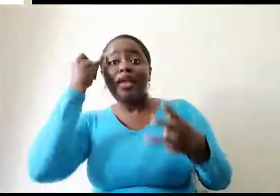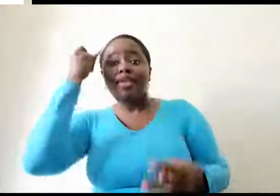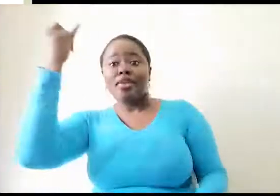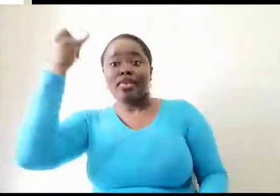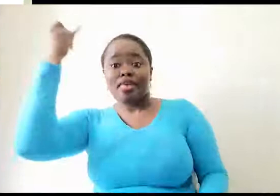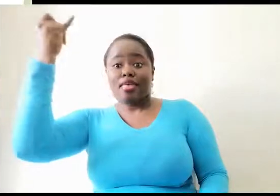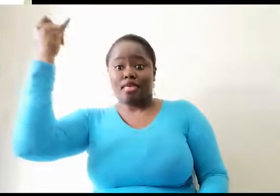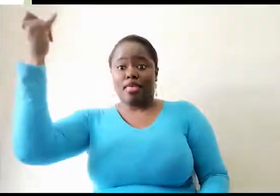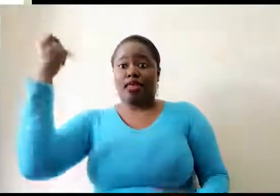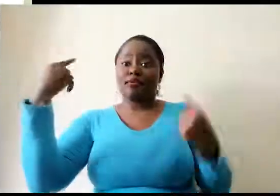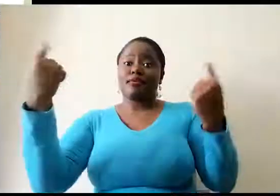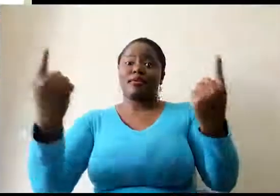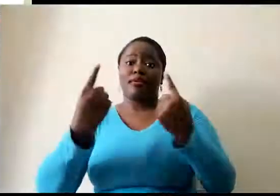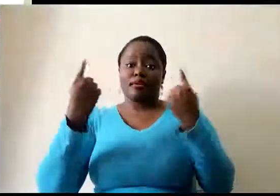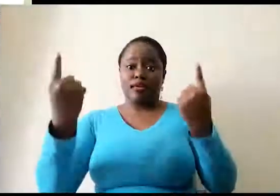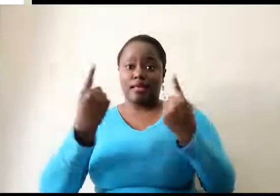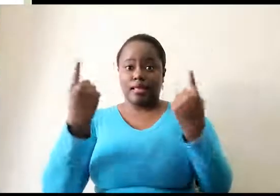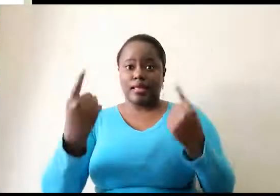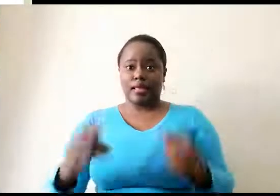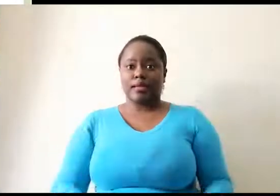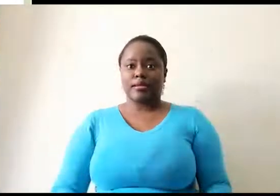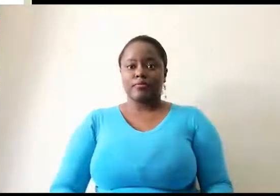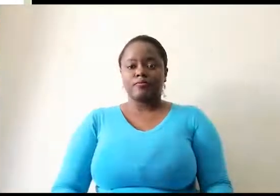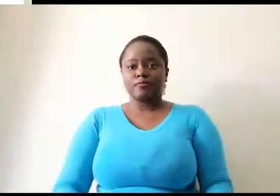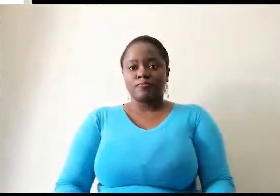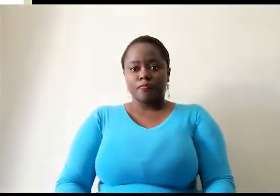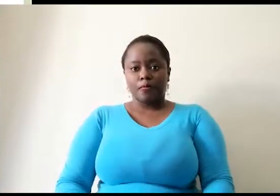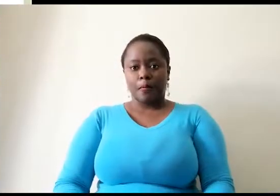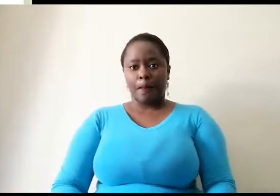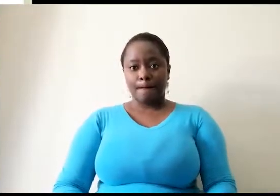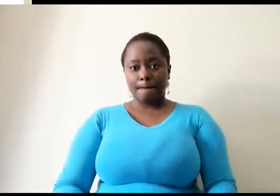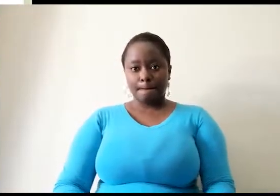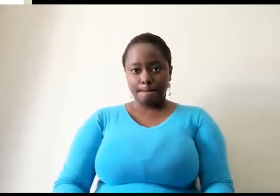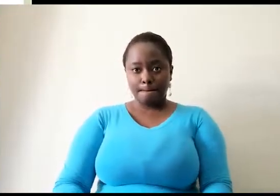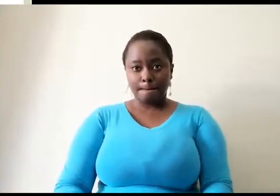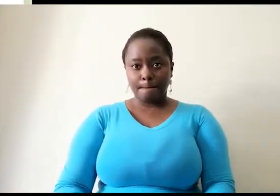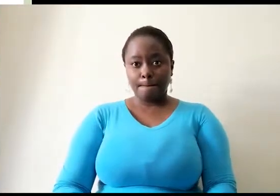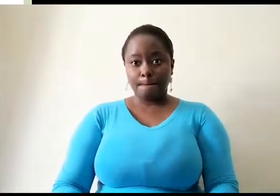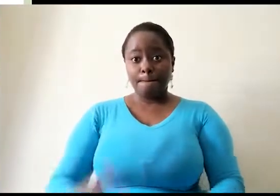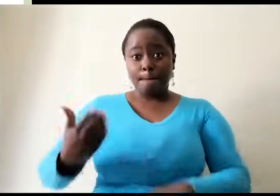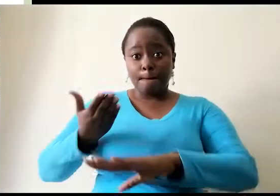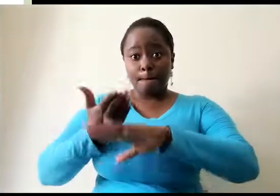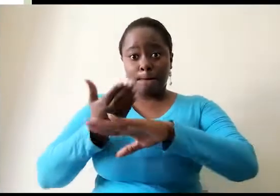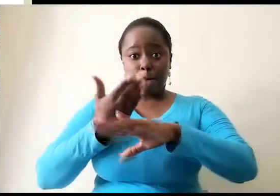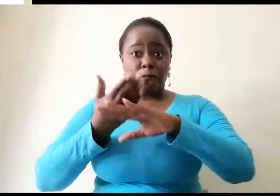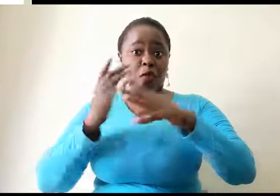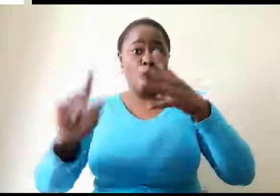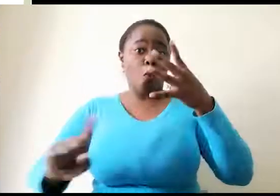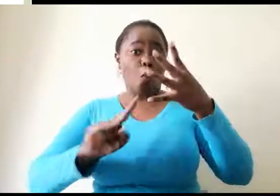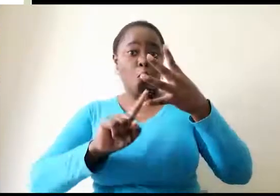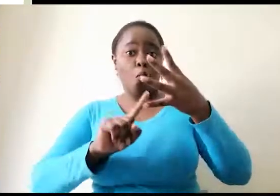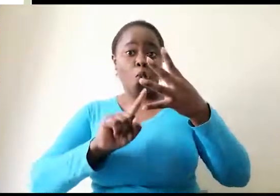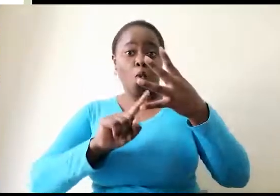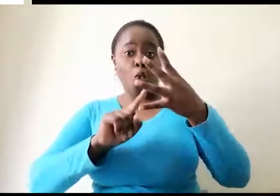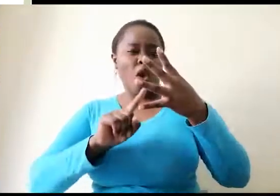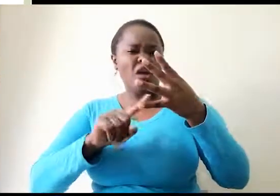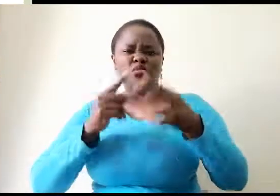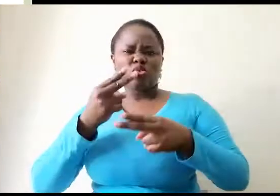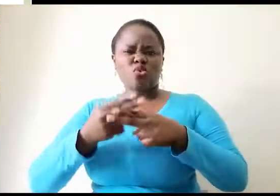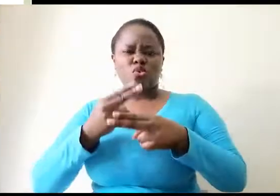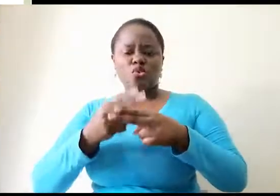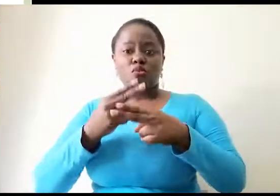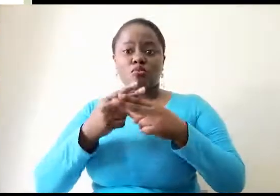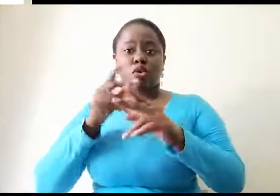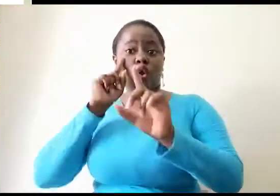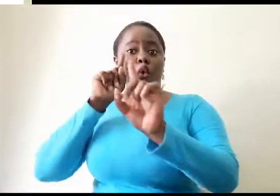las ideas generales. Diógenes Laercio va a proponer un cuarto proceso y él lo va a